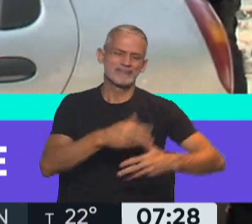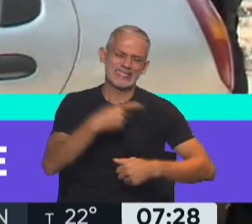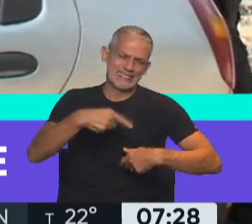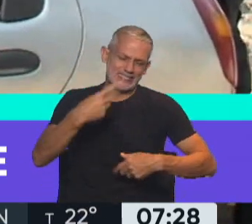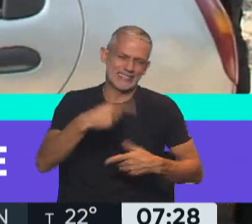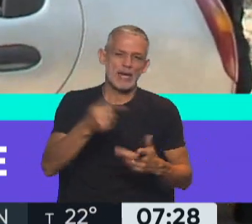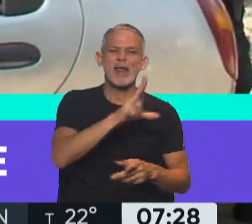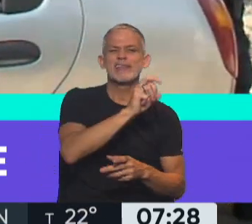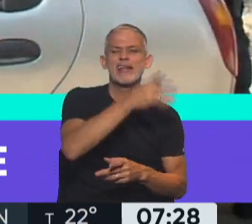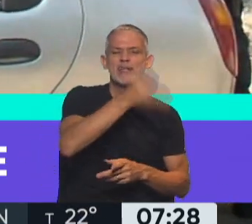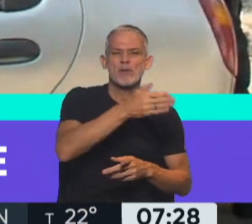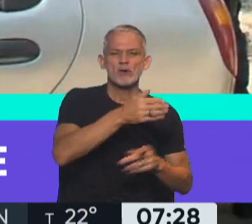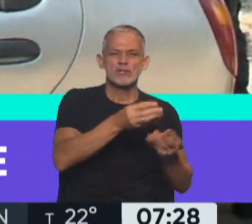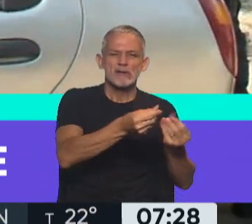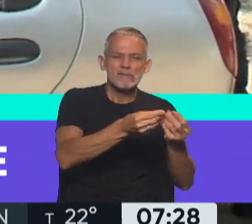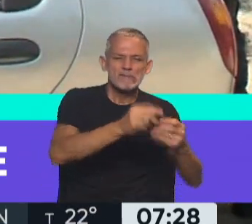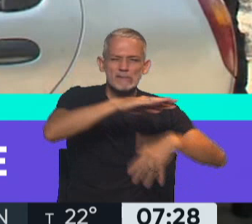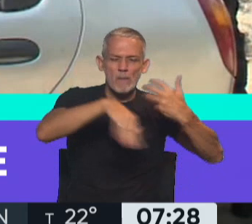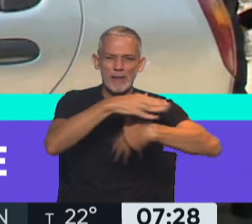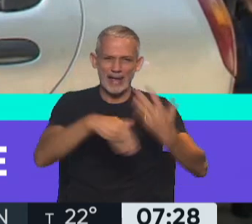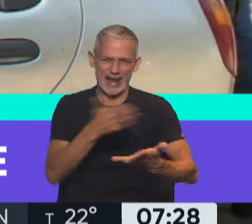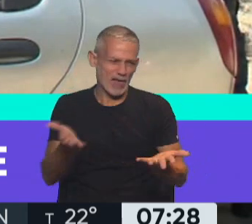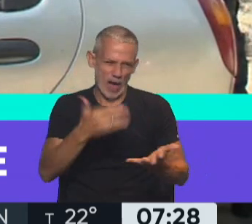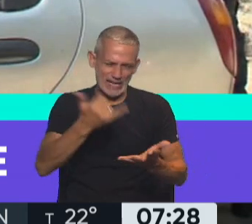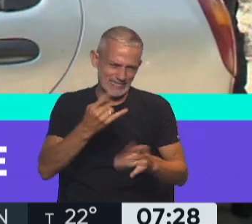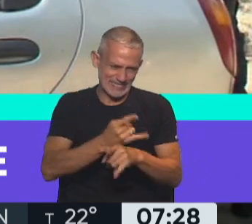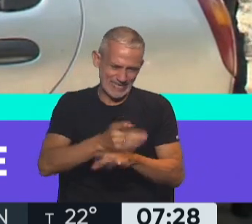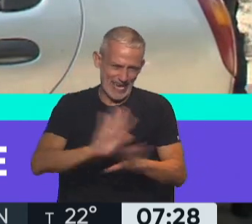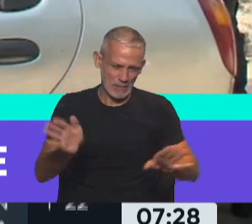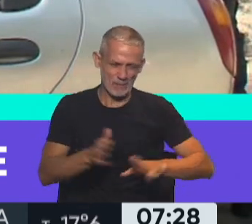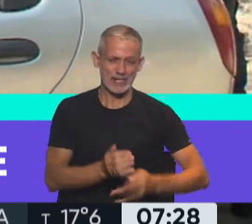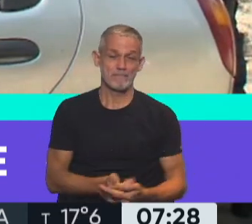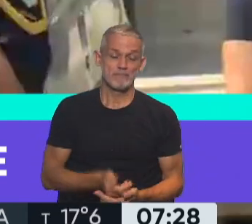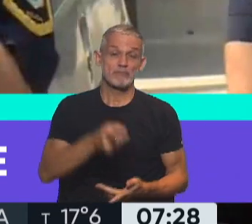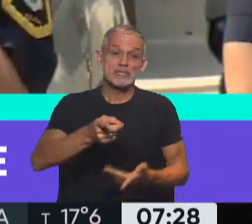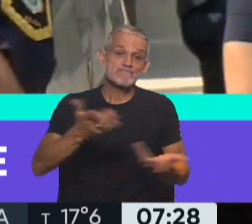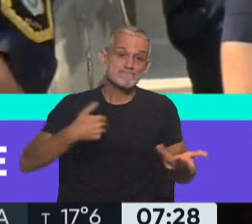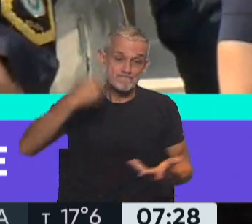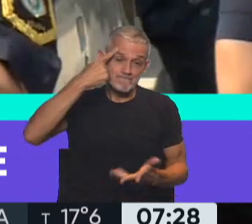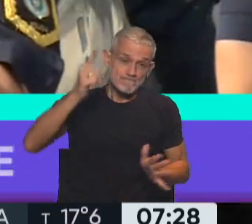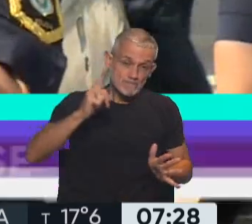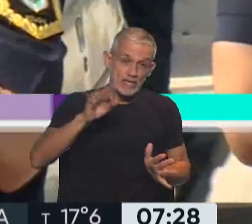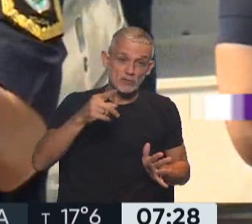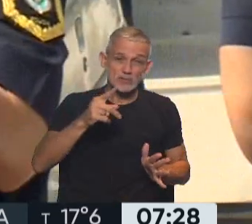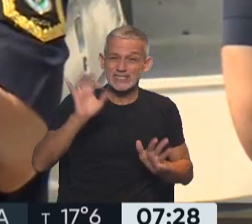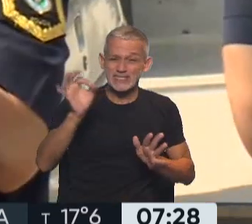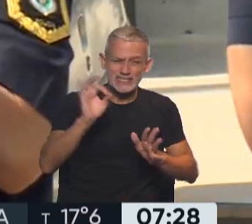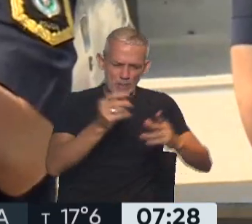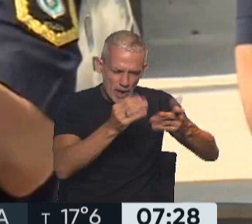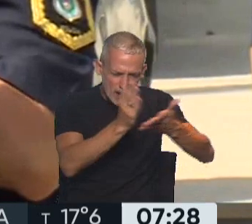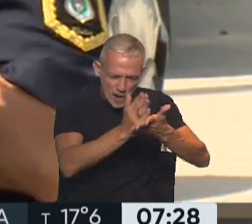casos al menos un 30% de impurezas o sustancias de corte. Si eso me imagino que está medido, que